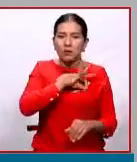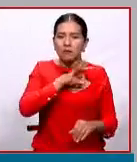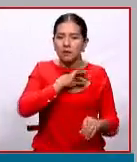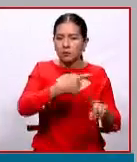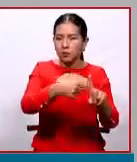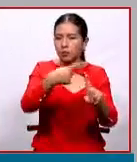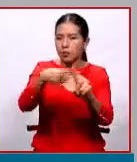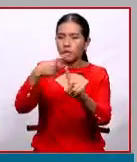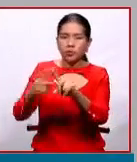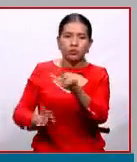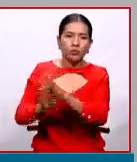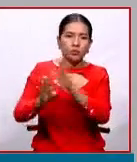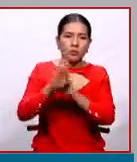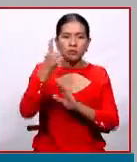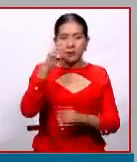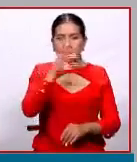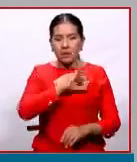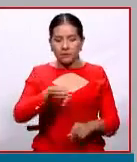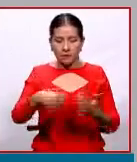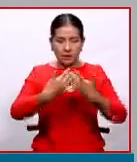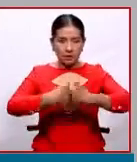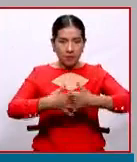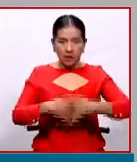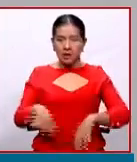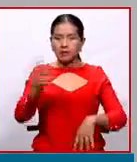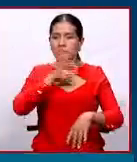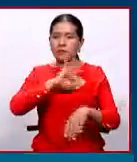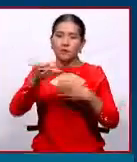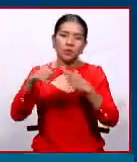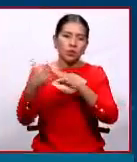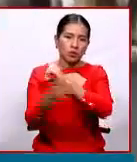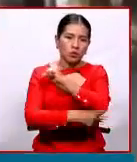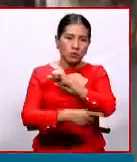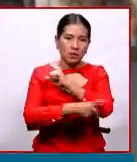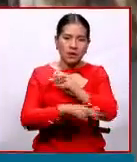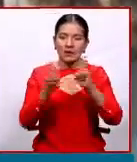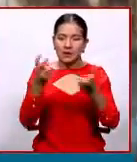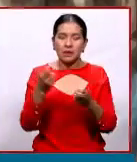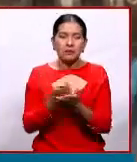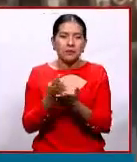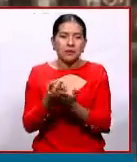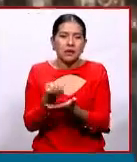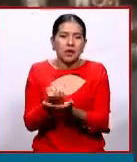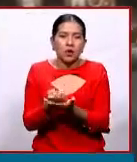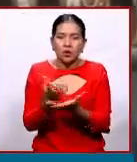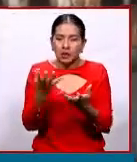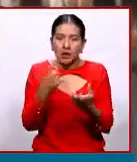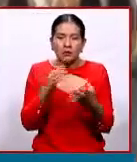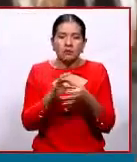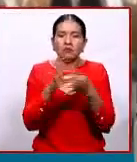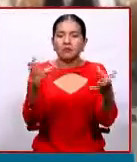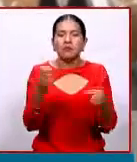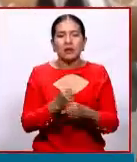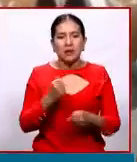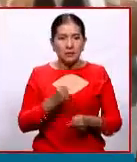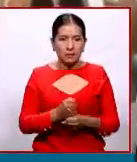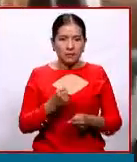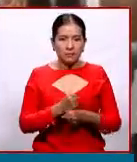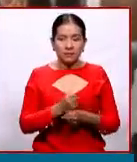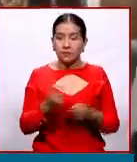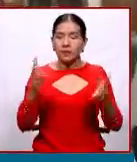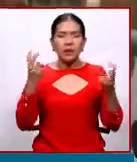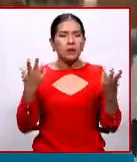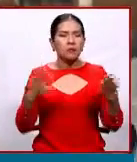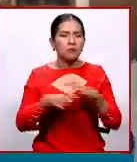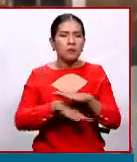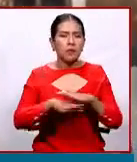empresa, para el país, generar ingresos económicos a todas las regiones, generar empleo. Y bueno, básicamente